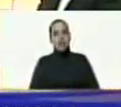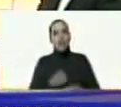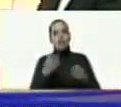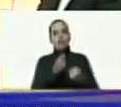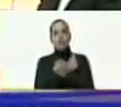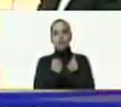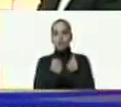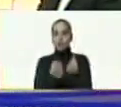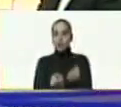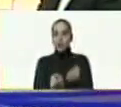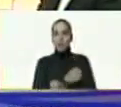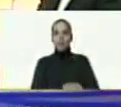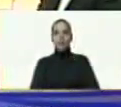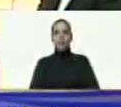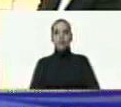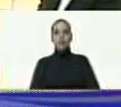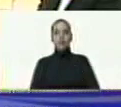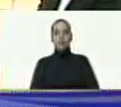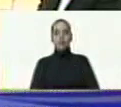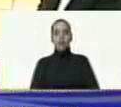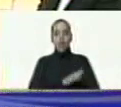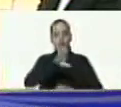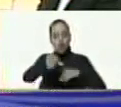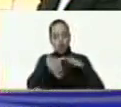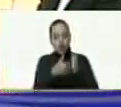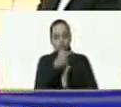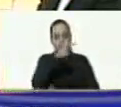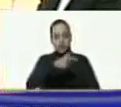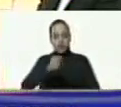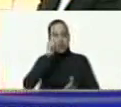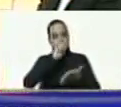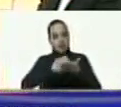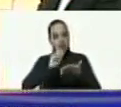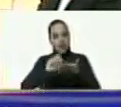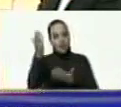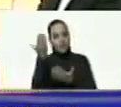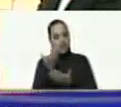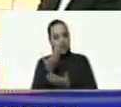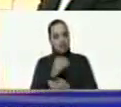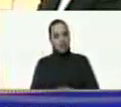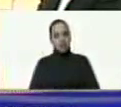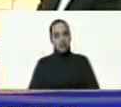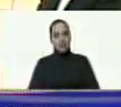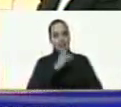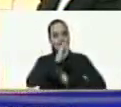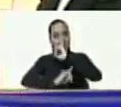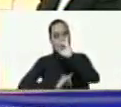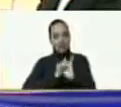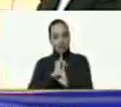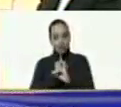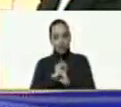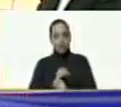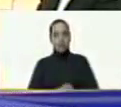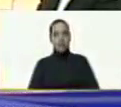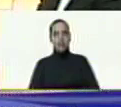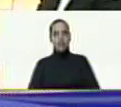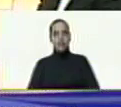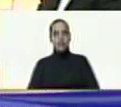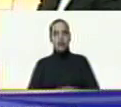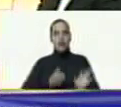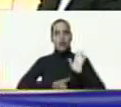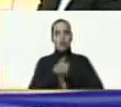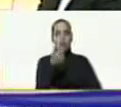afecto a todos los escritores que vienen a nivel internacional. Más